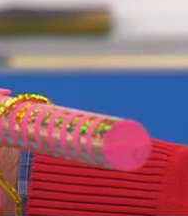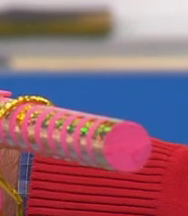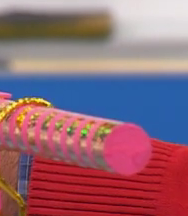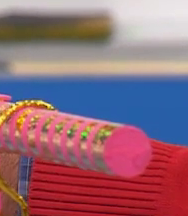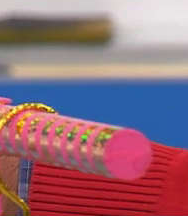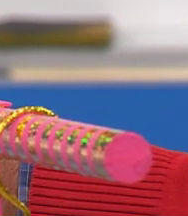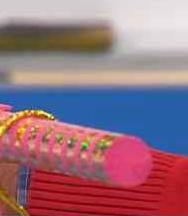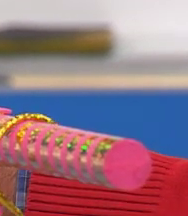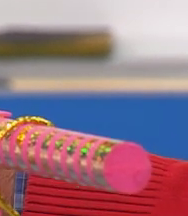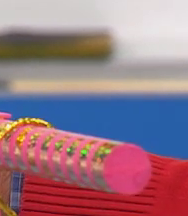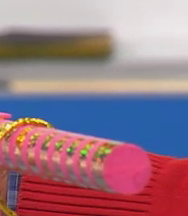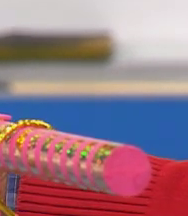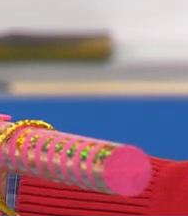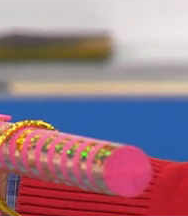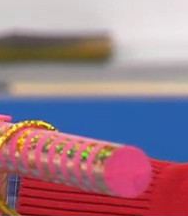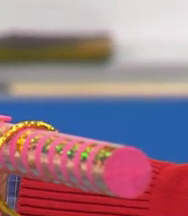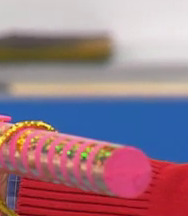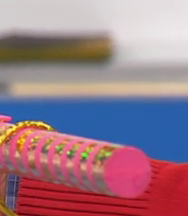Y...